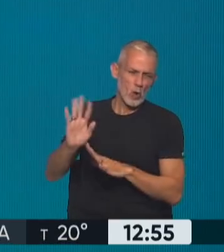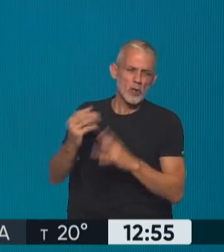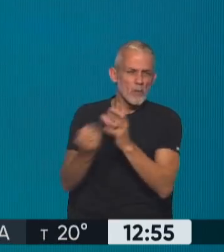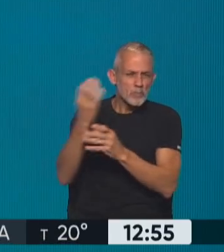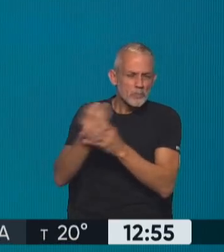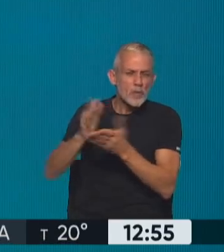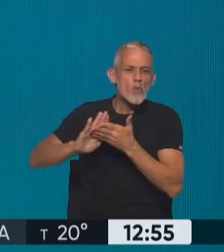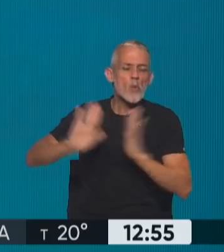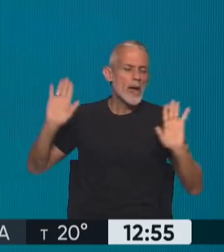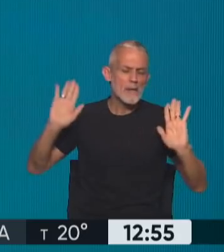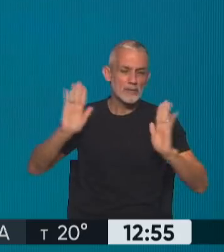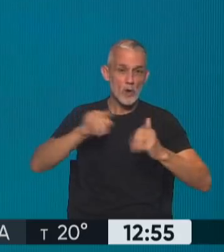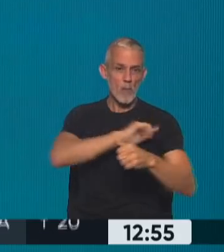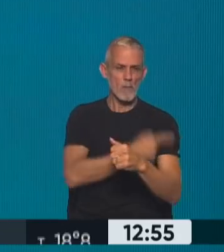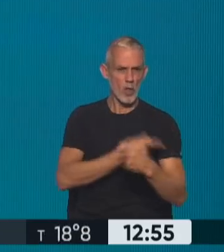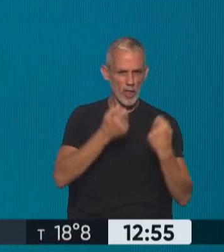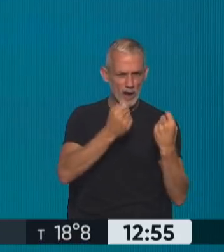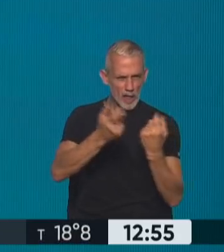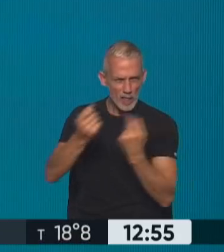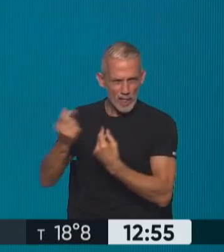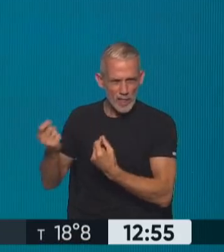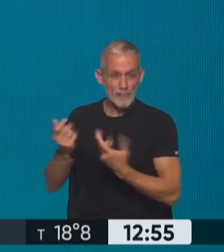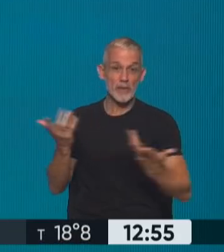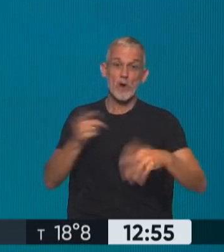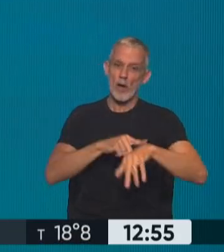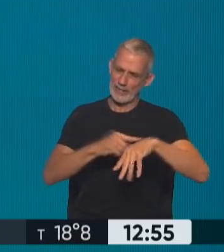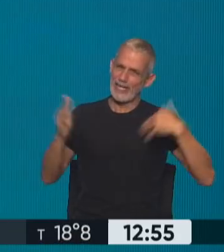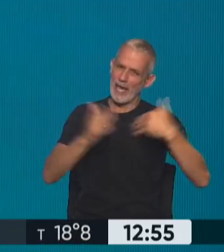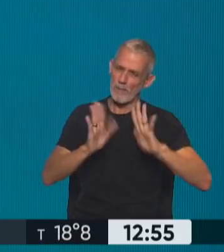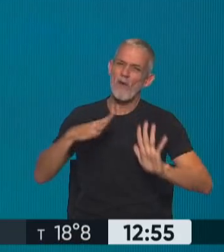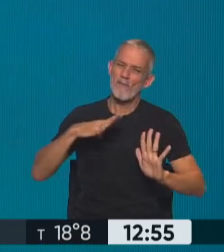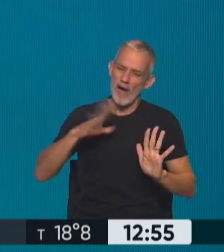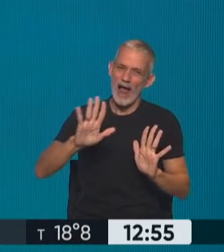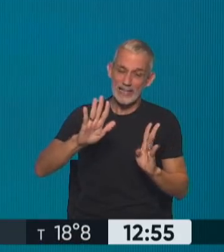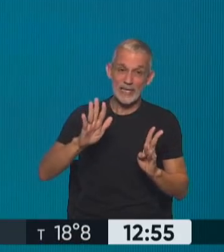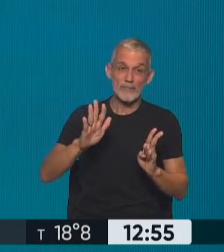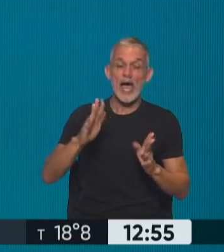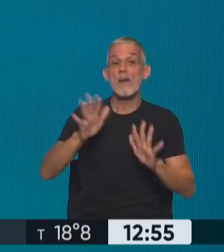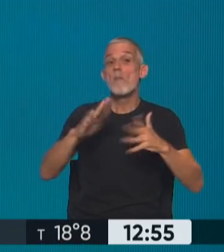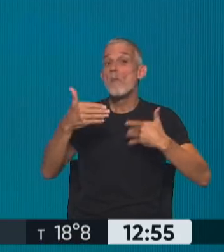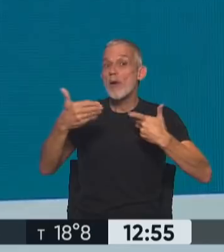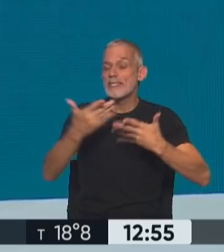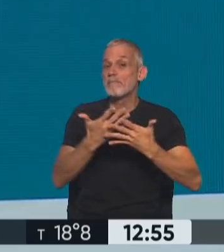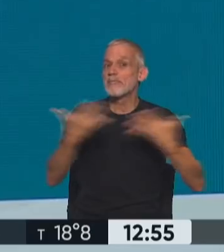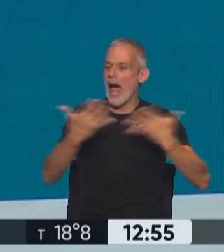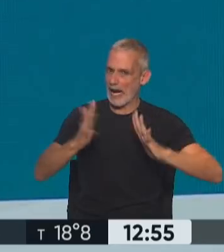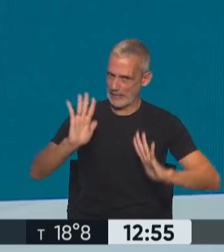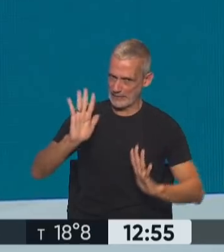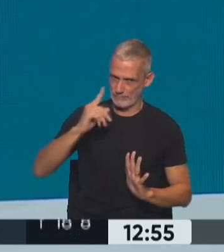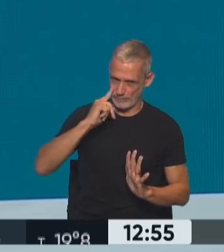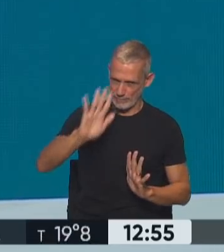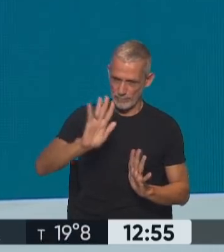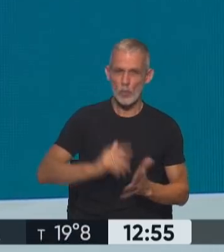crear. Pero estamos a tiempo todavía, antes que sea demasiado tarde. Por eso creo